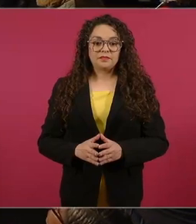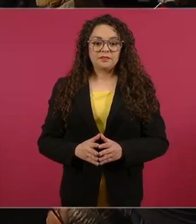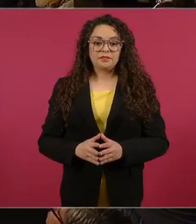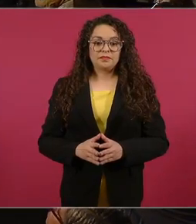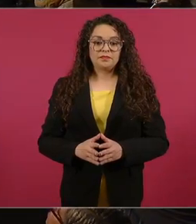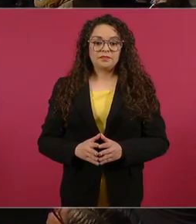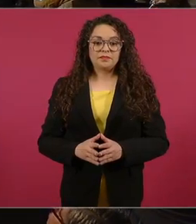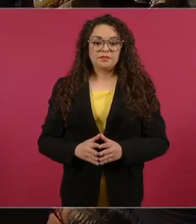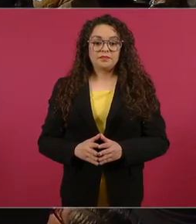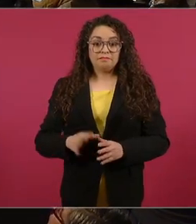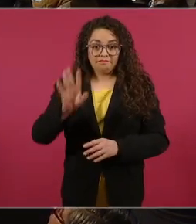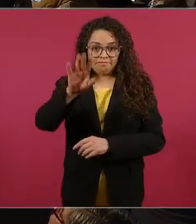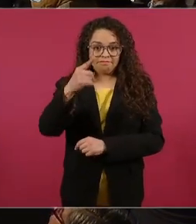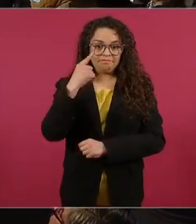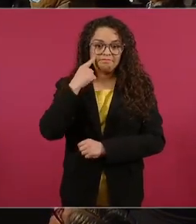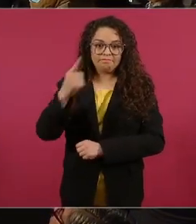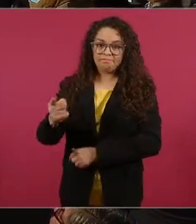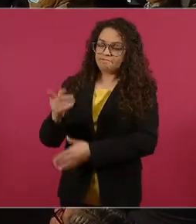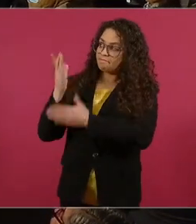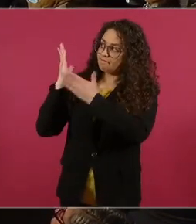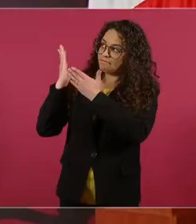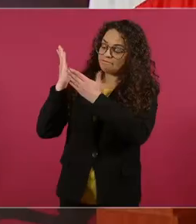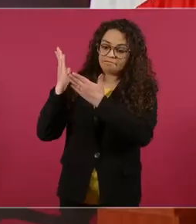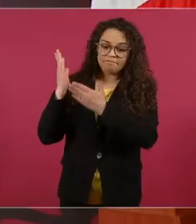Resistió este tema, ahorita.